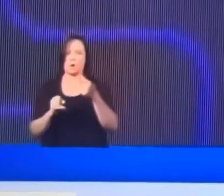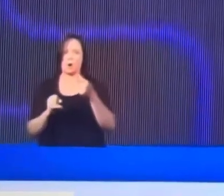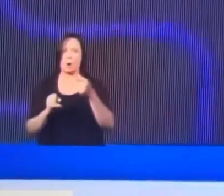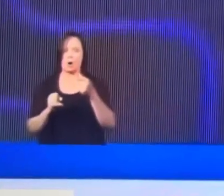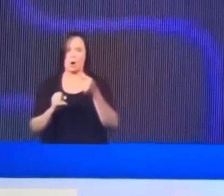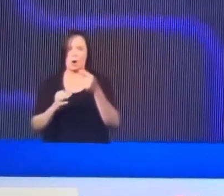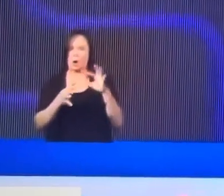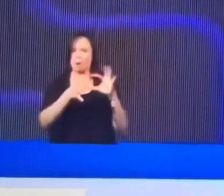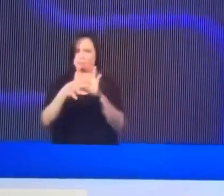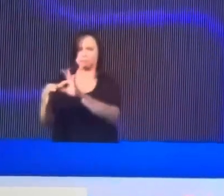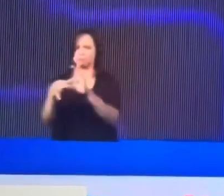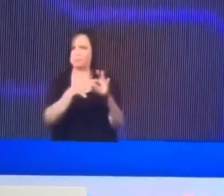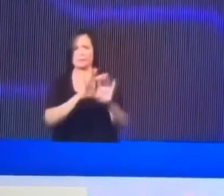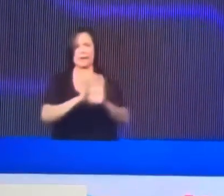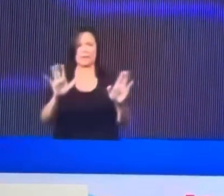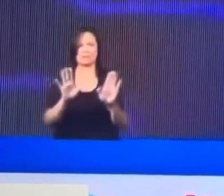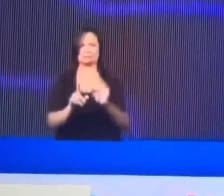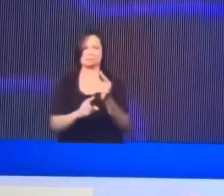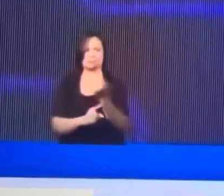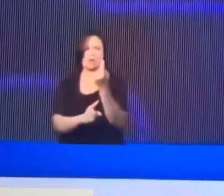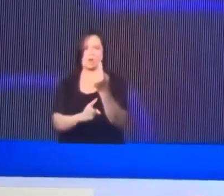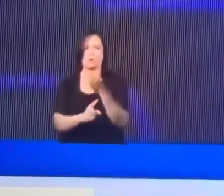Lo mismo el Tribunal Superior Electoral.